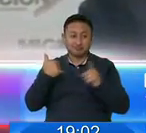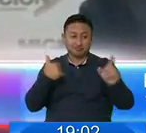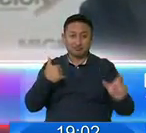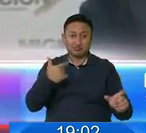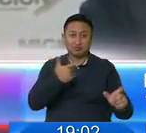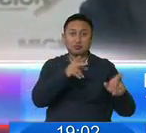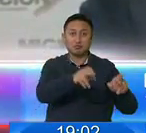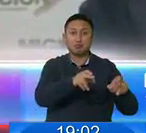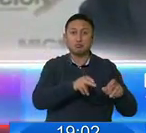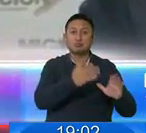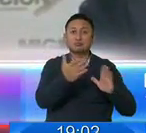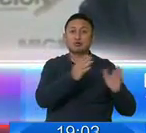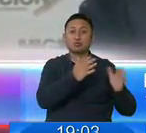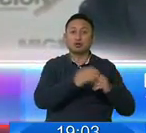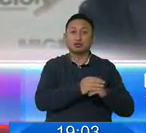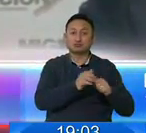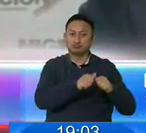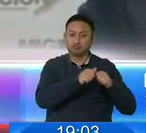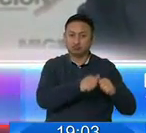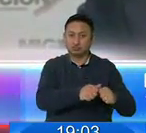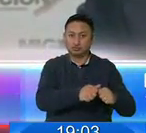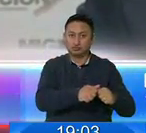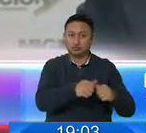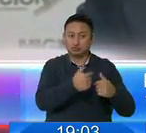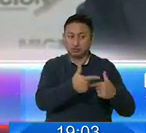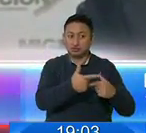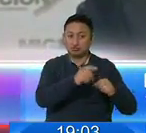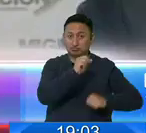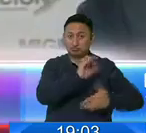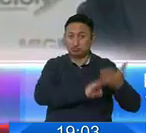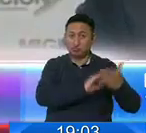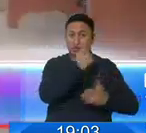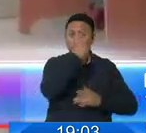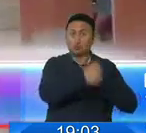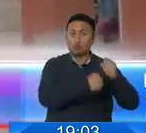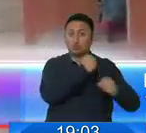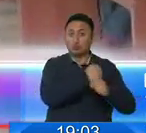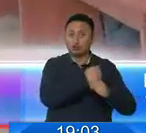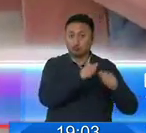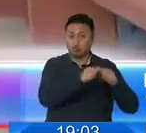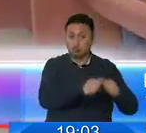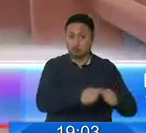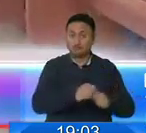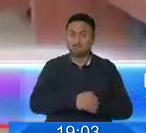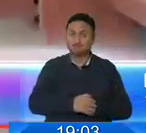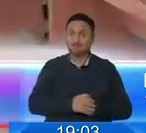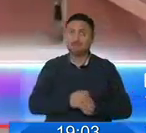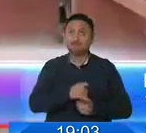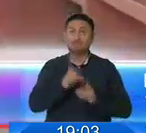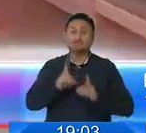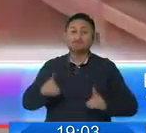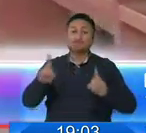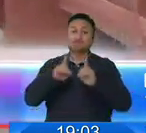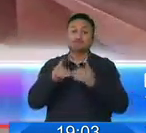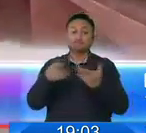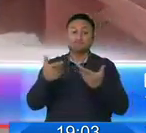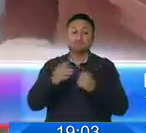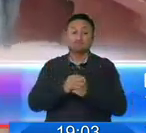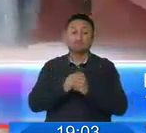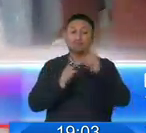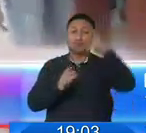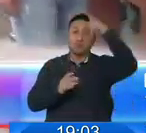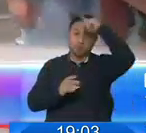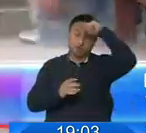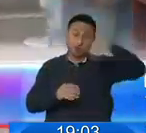el permiso temporal de permanencia, que es válido por un año. Frente a estas alarmantes cifras, Perú declaró en estado de emergencia